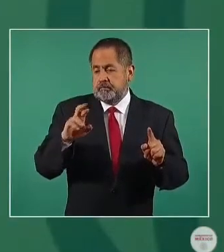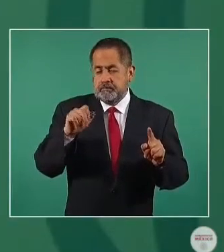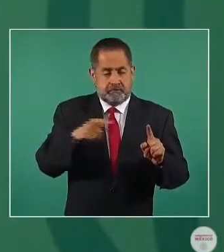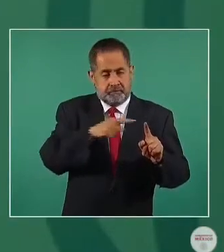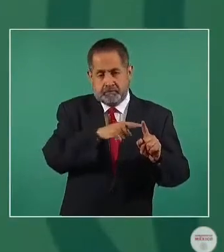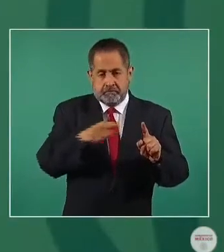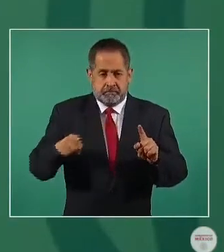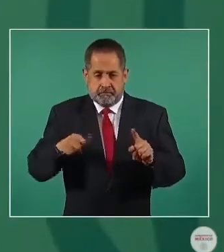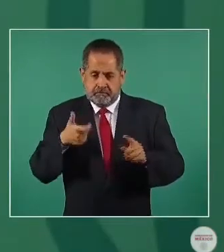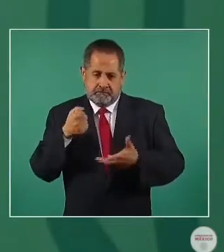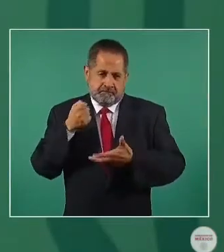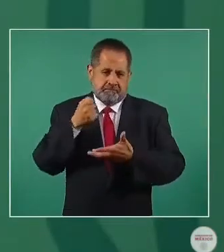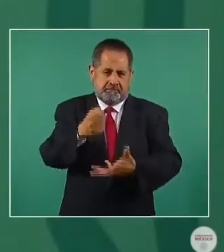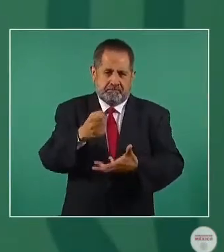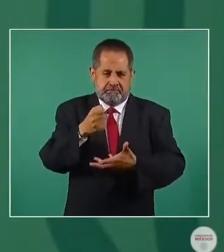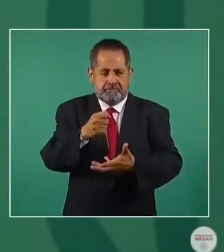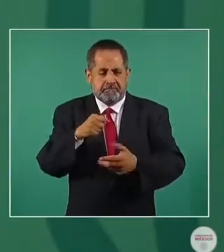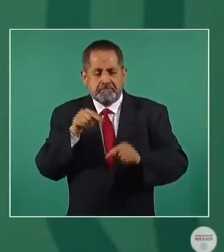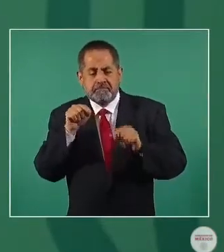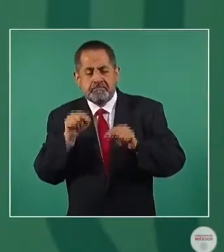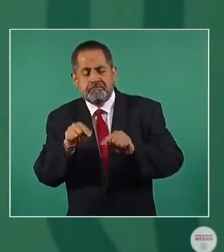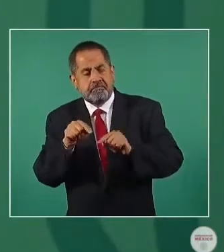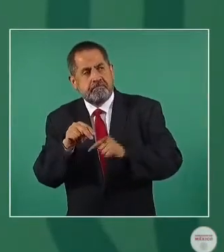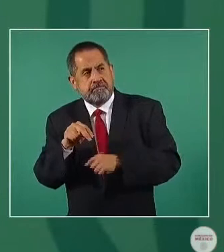la orientaban al norte